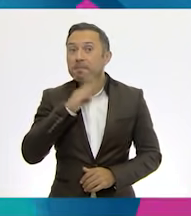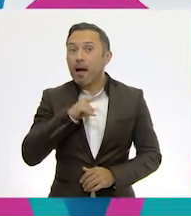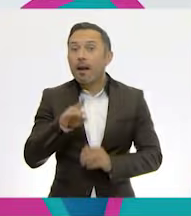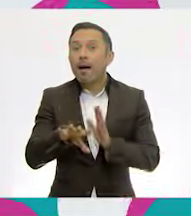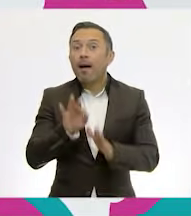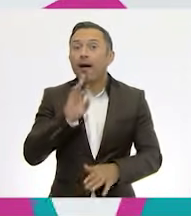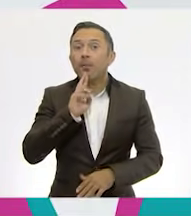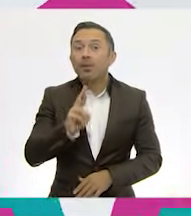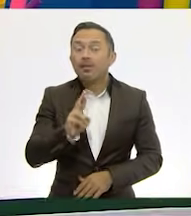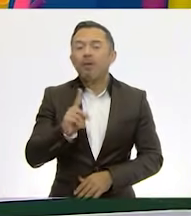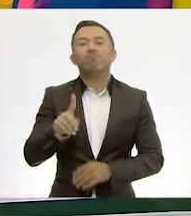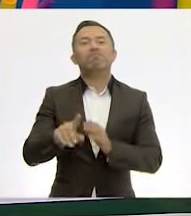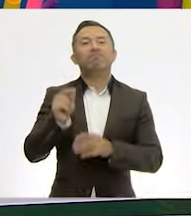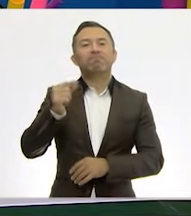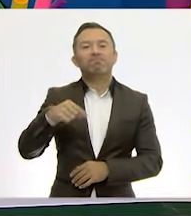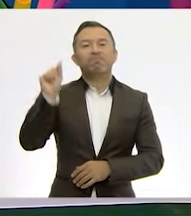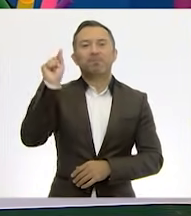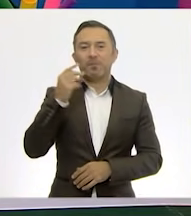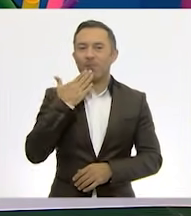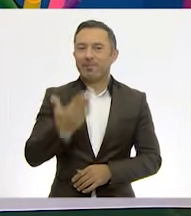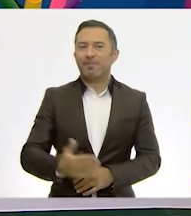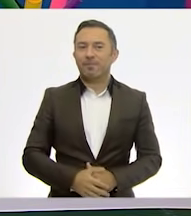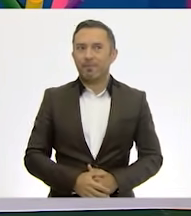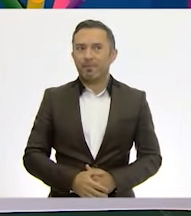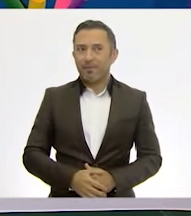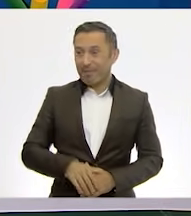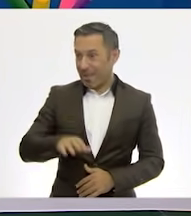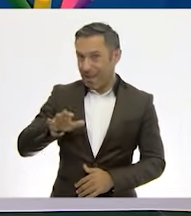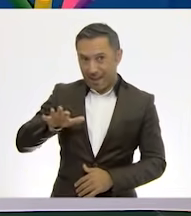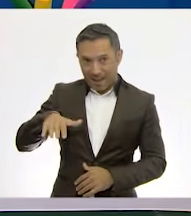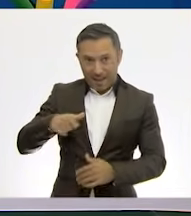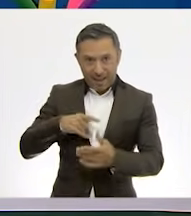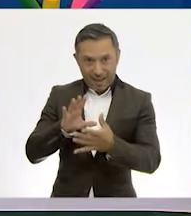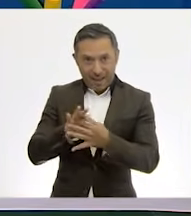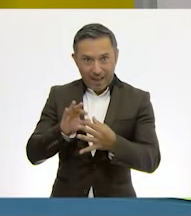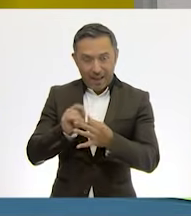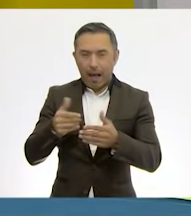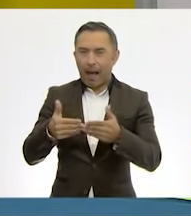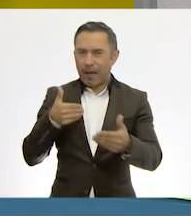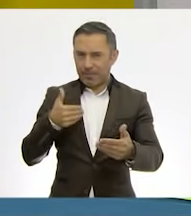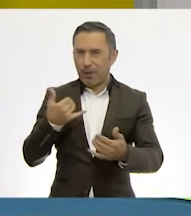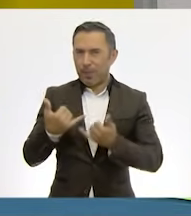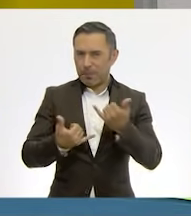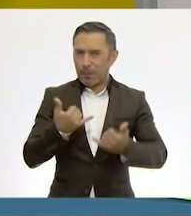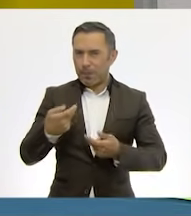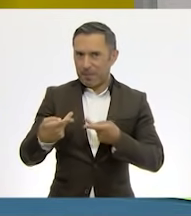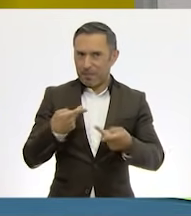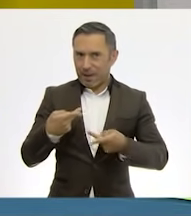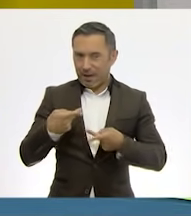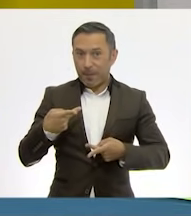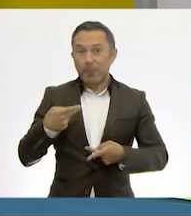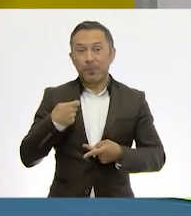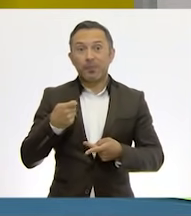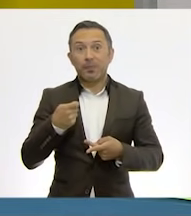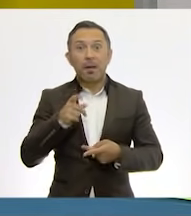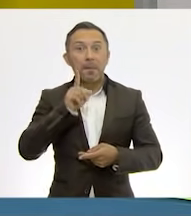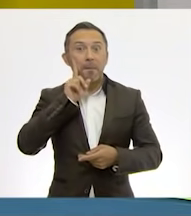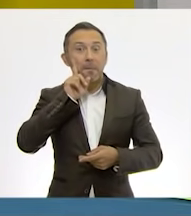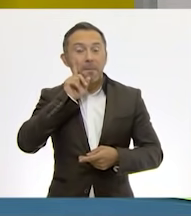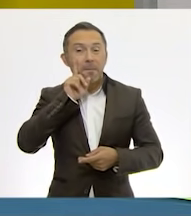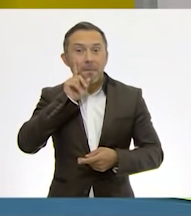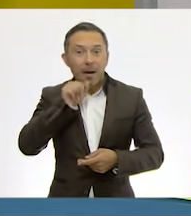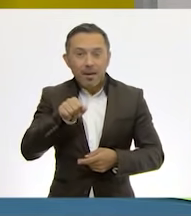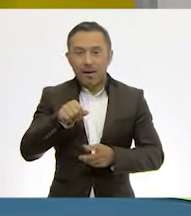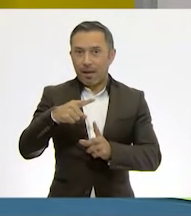correcta. Como ya les había dicho, hoy traigo preparado un juego que realizaremos antes de resolver el día de mañana nuestro